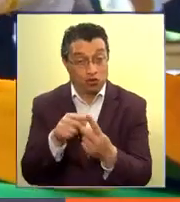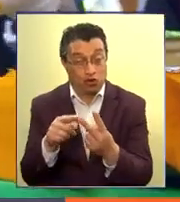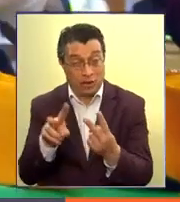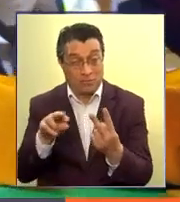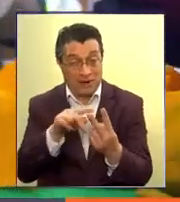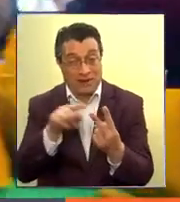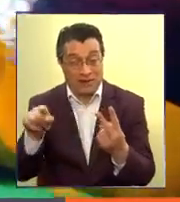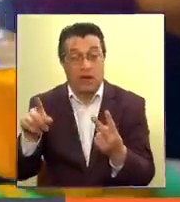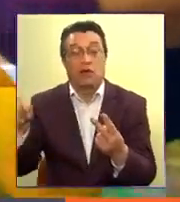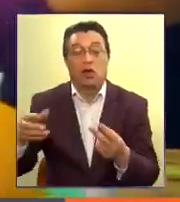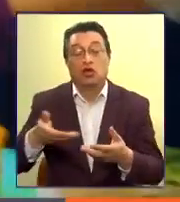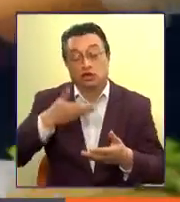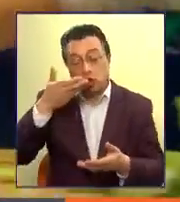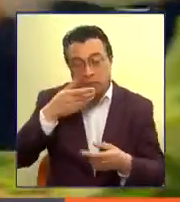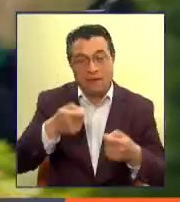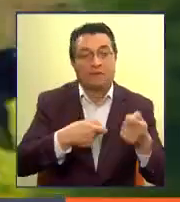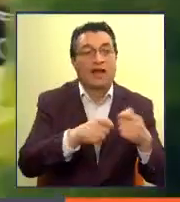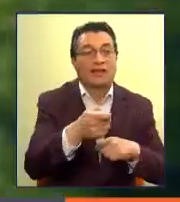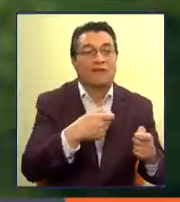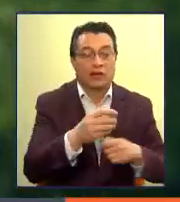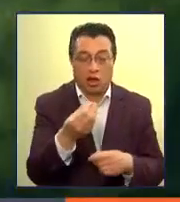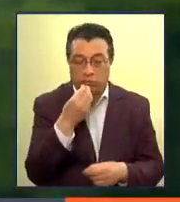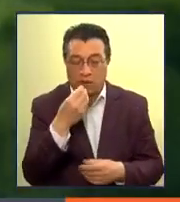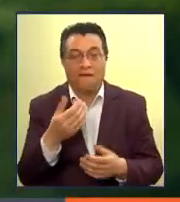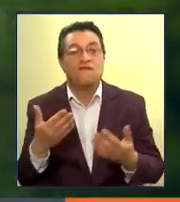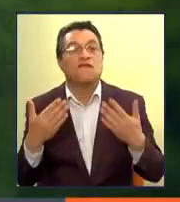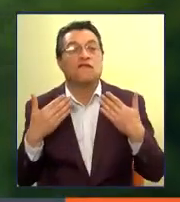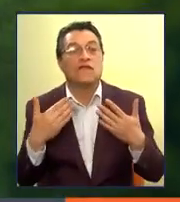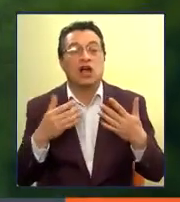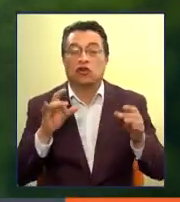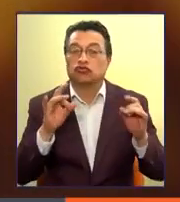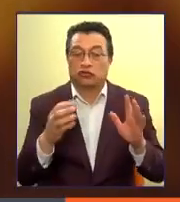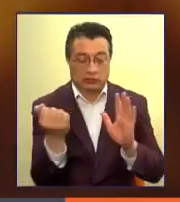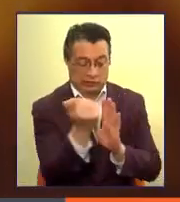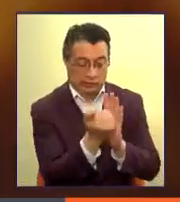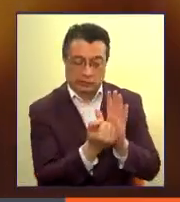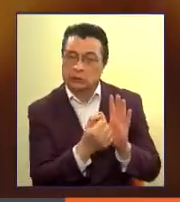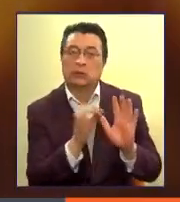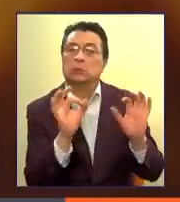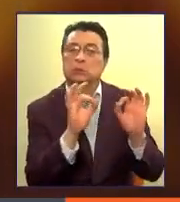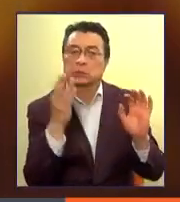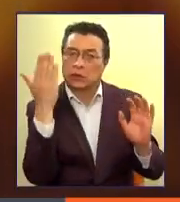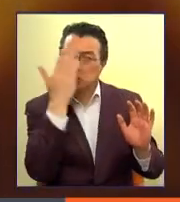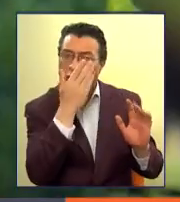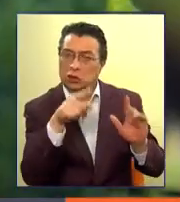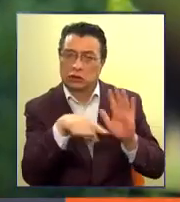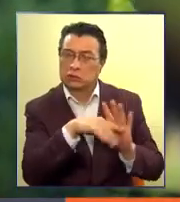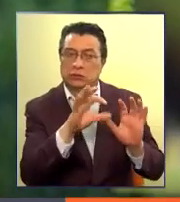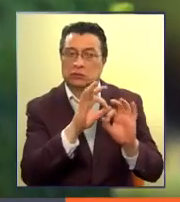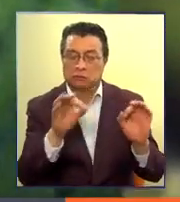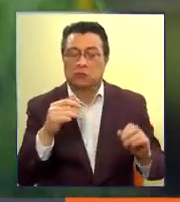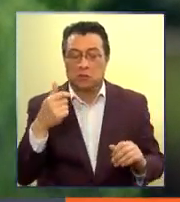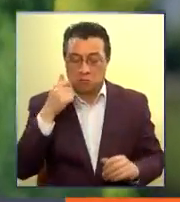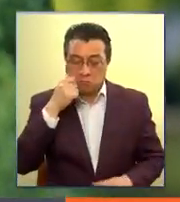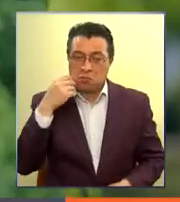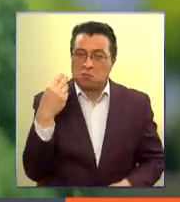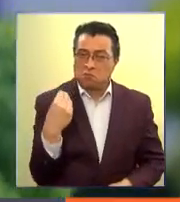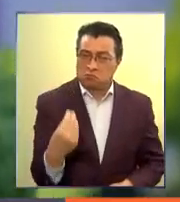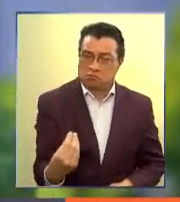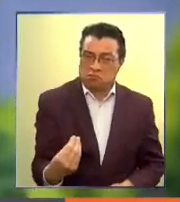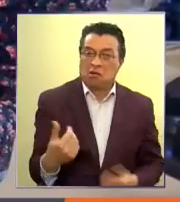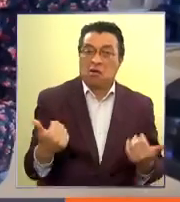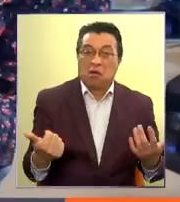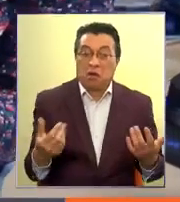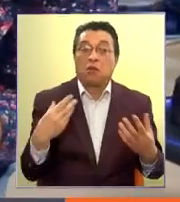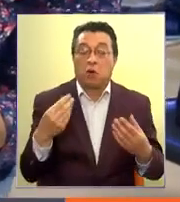sopa envasada. Alimento fresco y sin sellos que surgió como negocio tras una experiencia personal que sueñan con vender por todo el